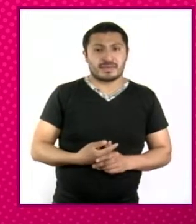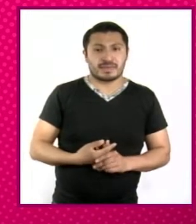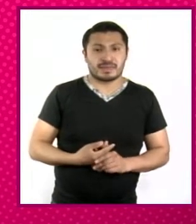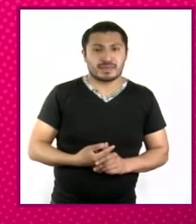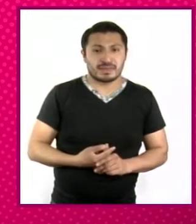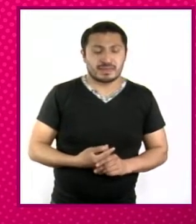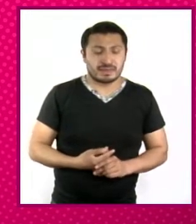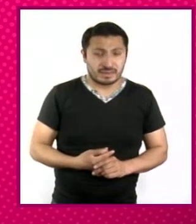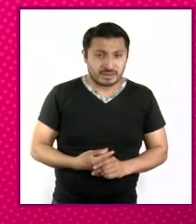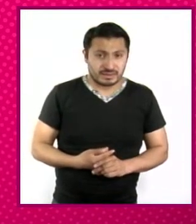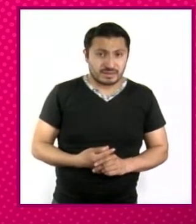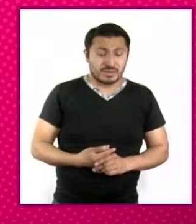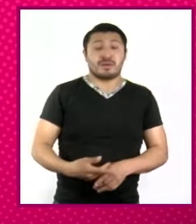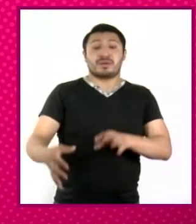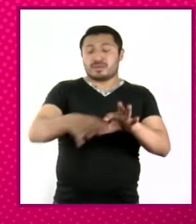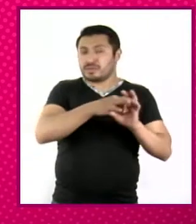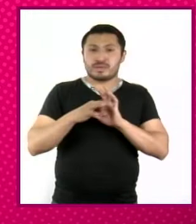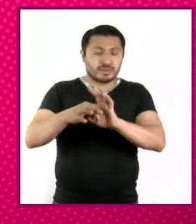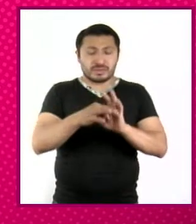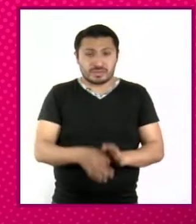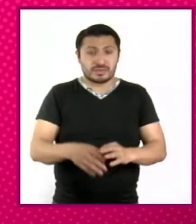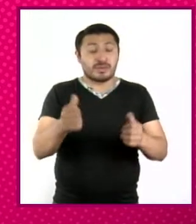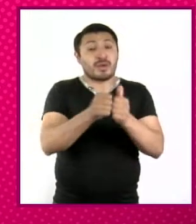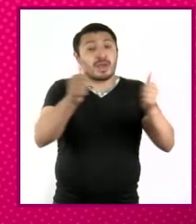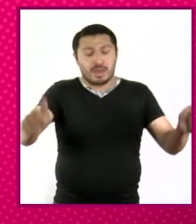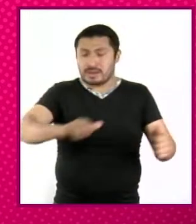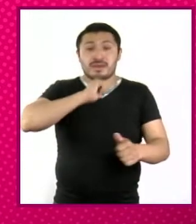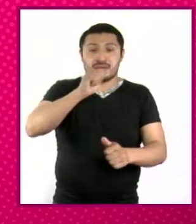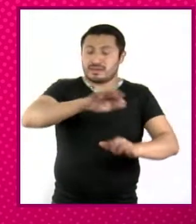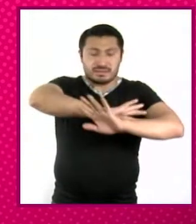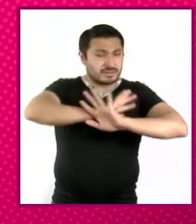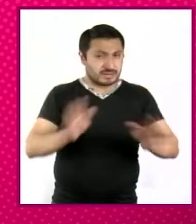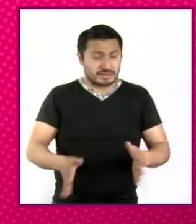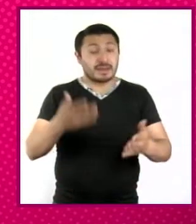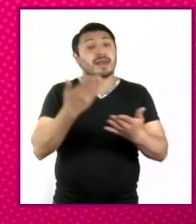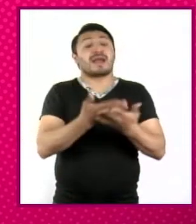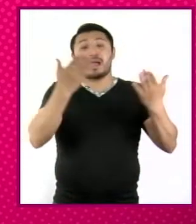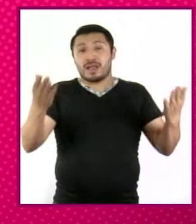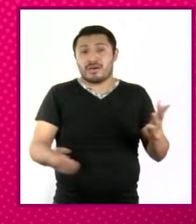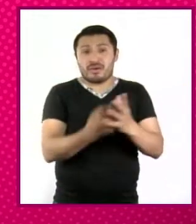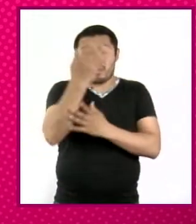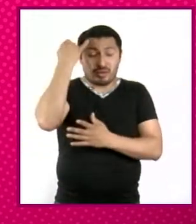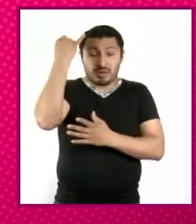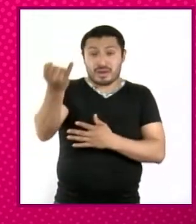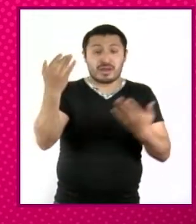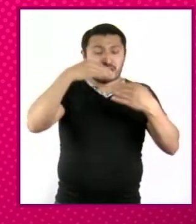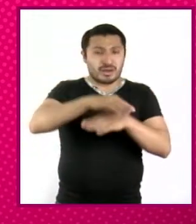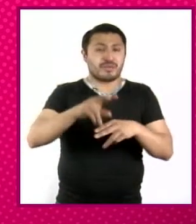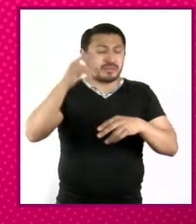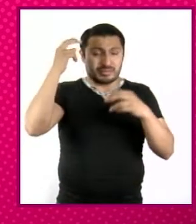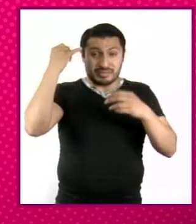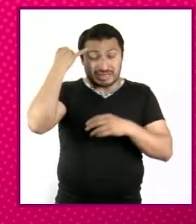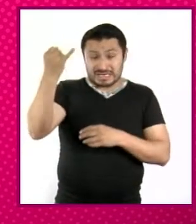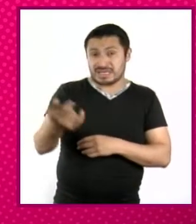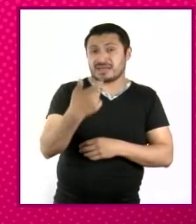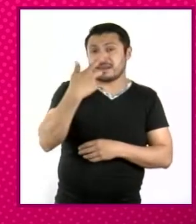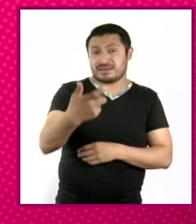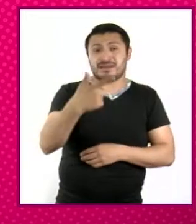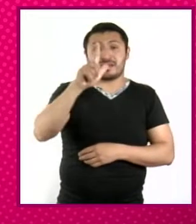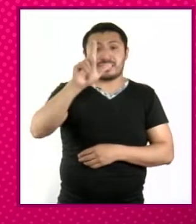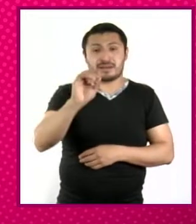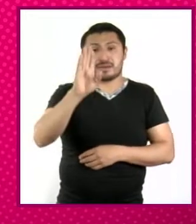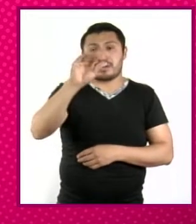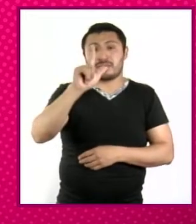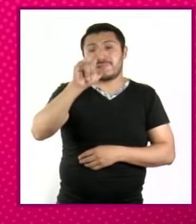espacios aislados. Posteriormente, han venido ya nuevas corrientes en torno a la idea de globalización, en donde ya se